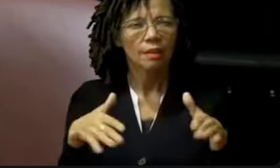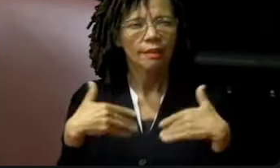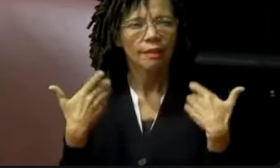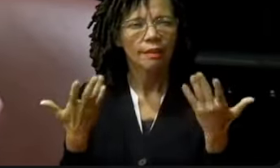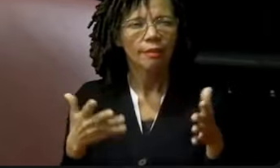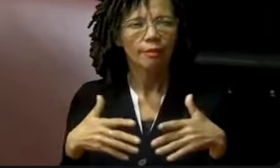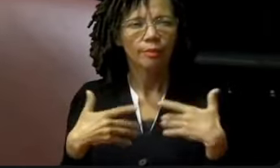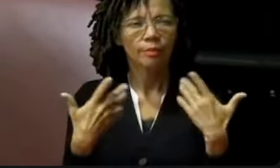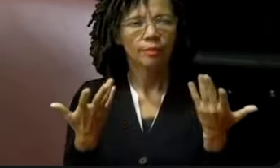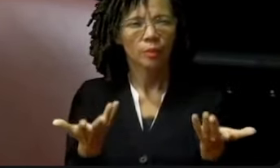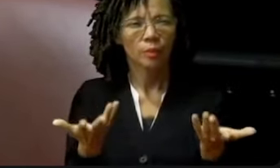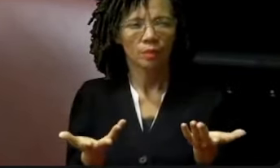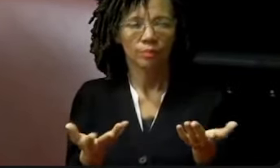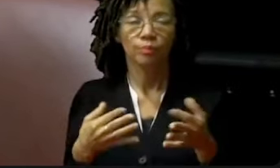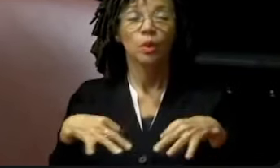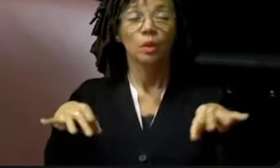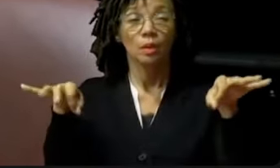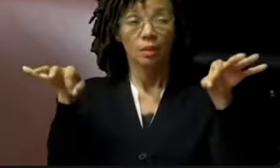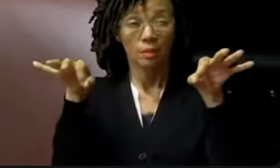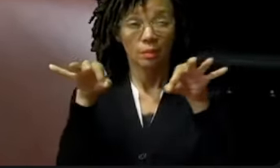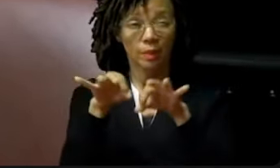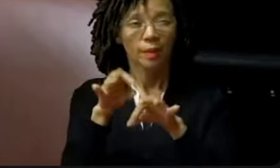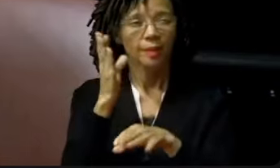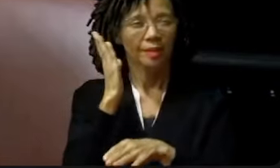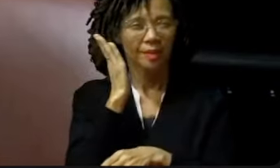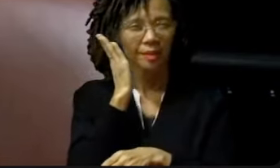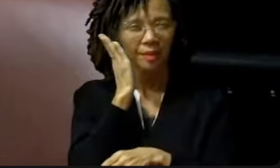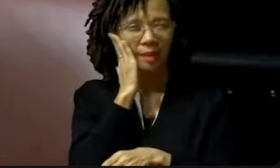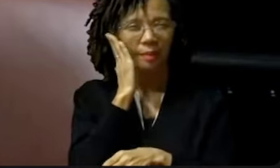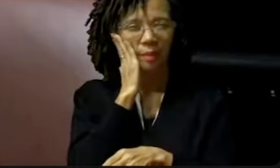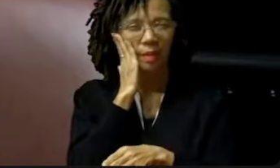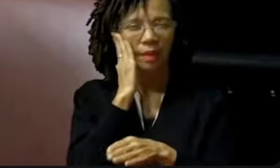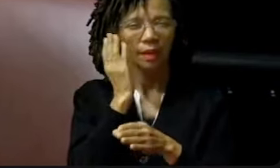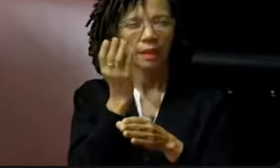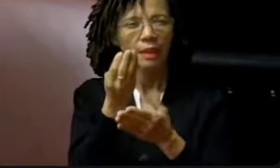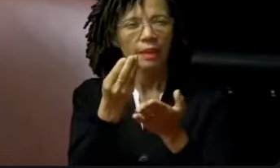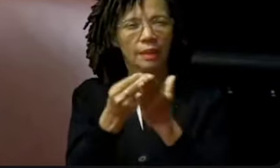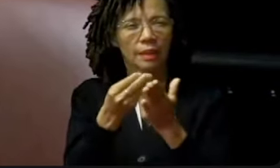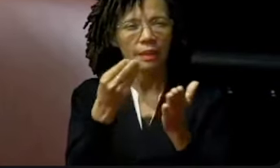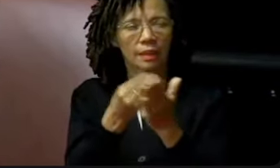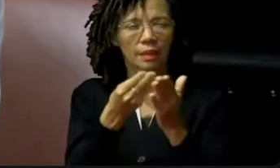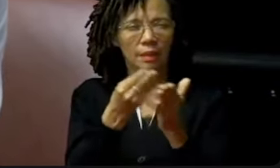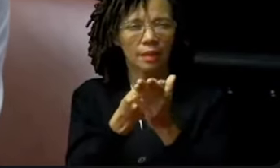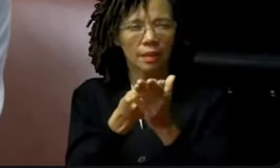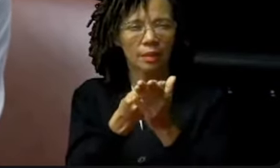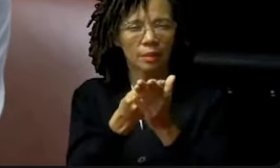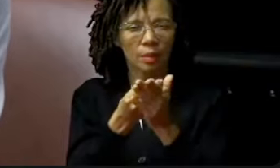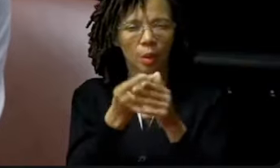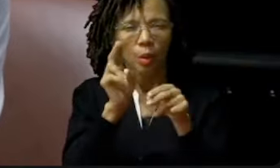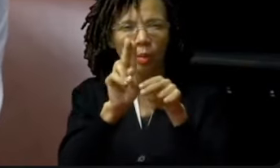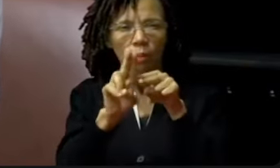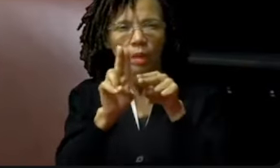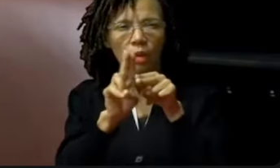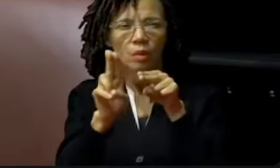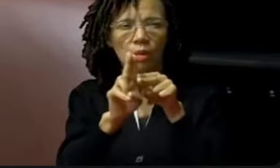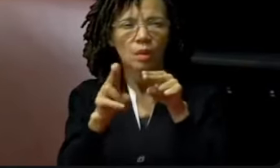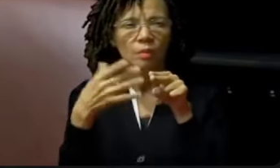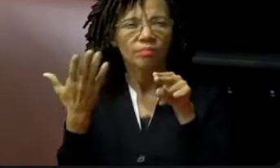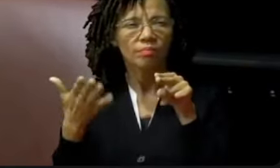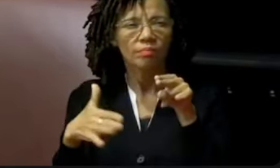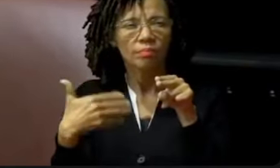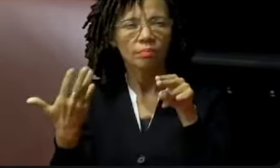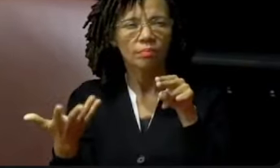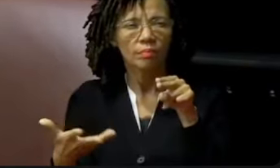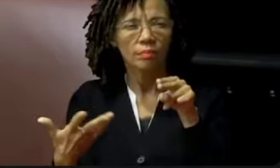presidente, siendo una política de esta era del siglo XXI, que trato de hacer una política coherente, una